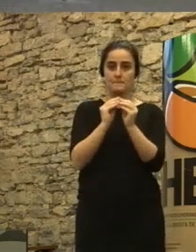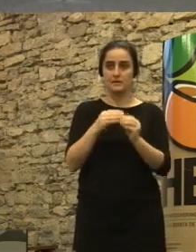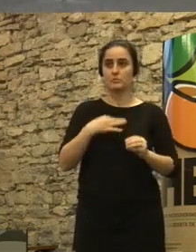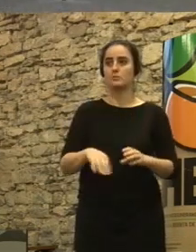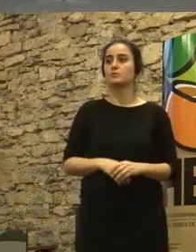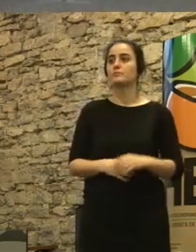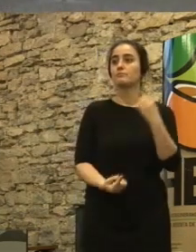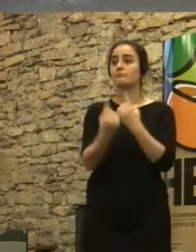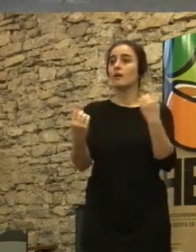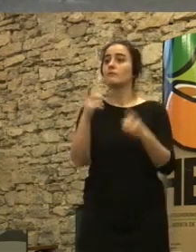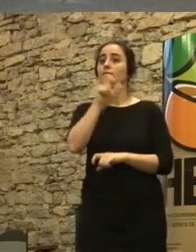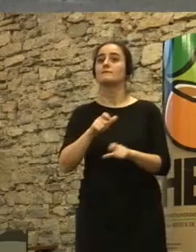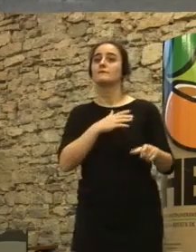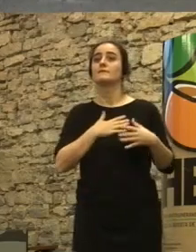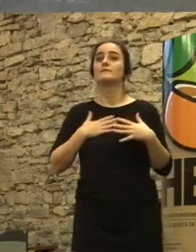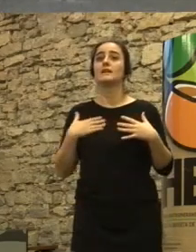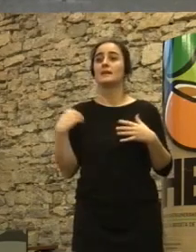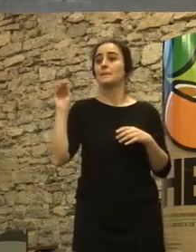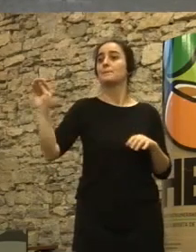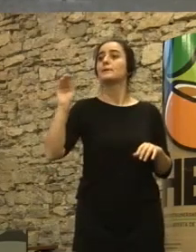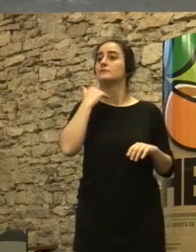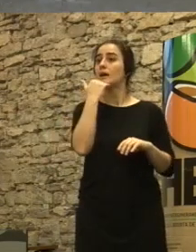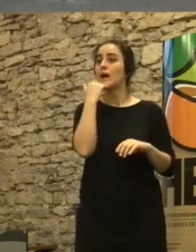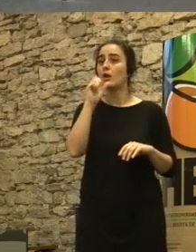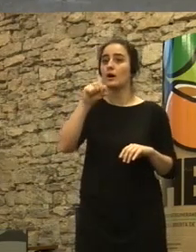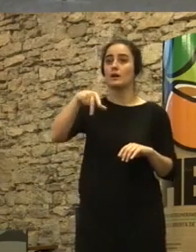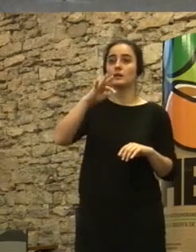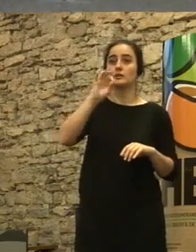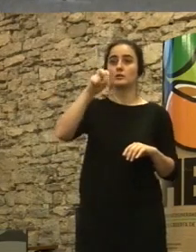¿Alguien se anima? ¿Alguien quiere preguntarle algo a Antonella?